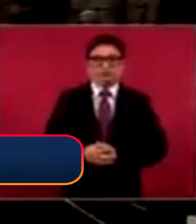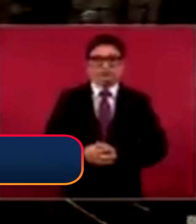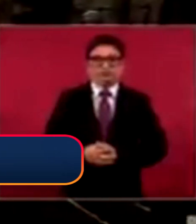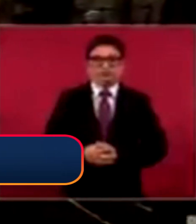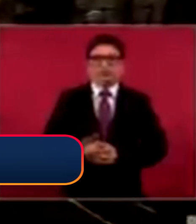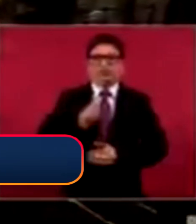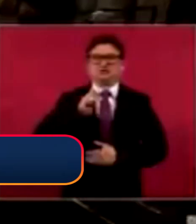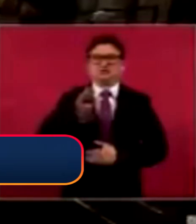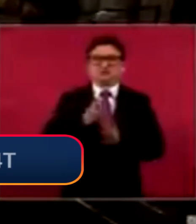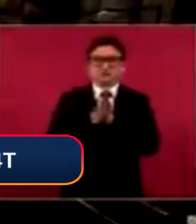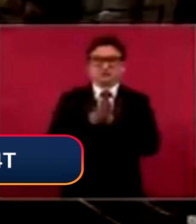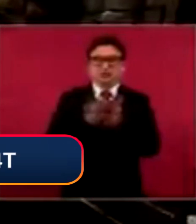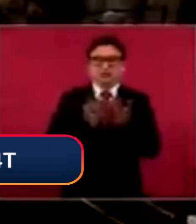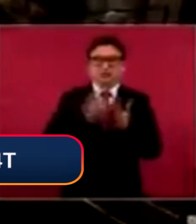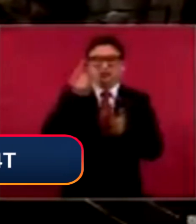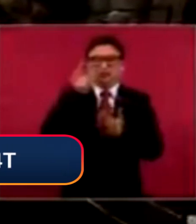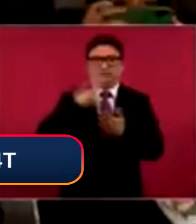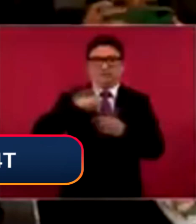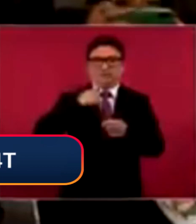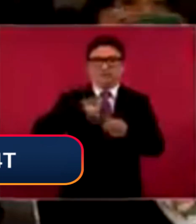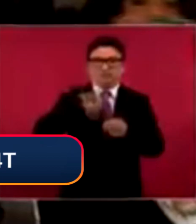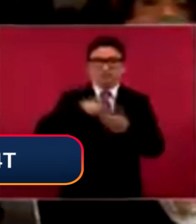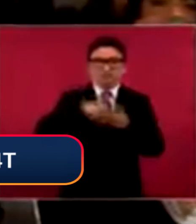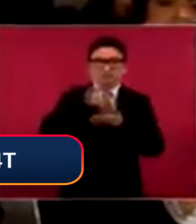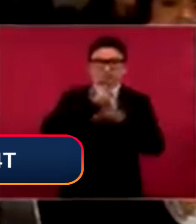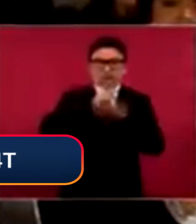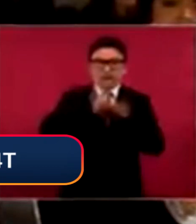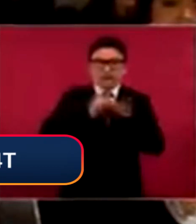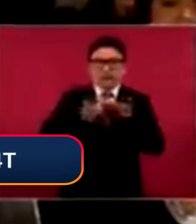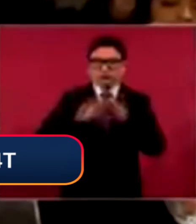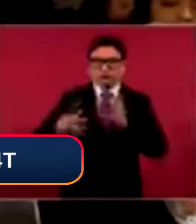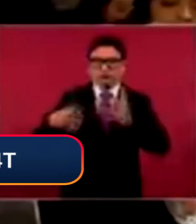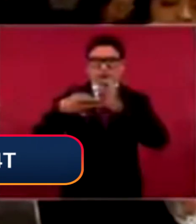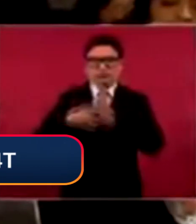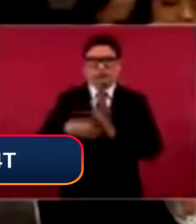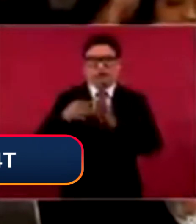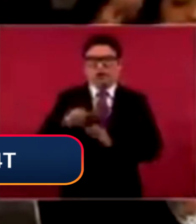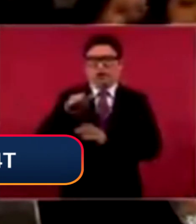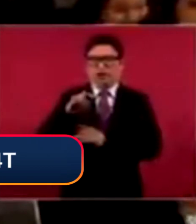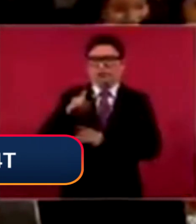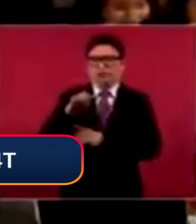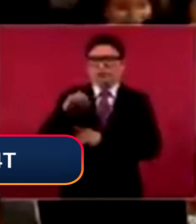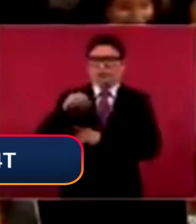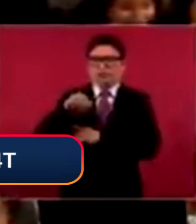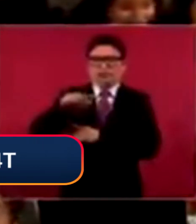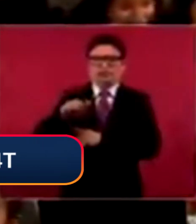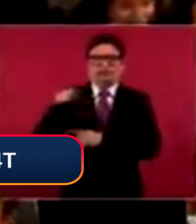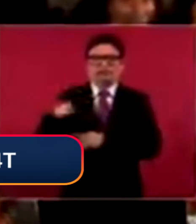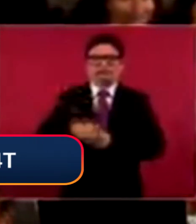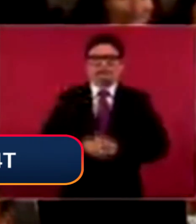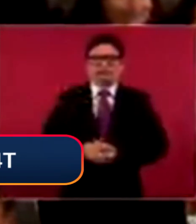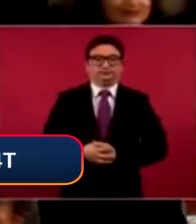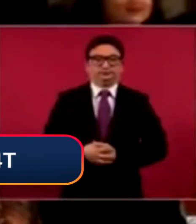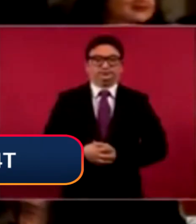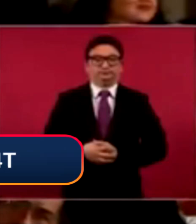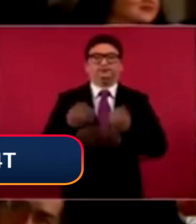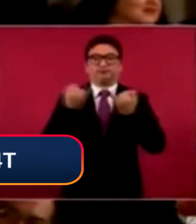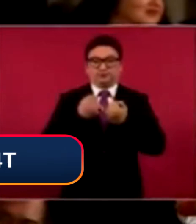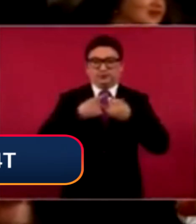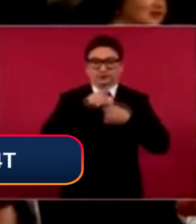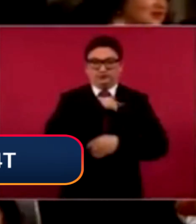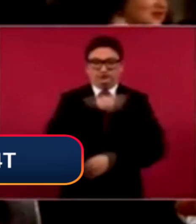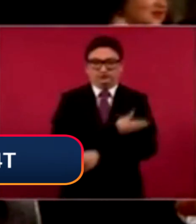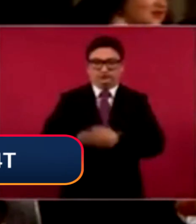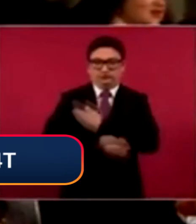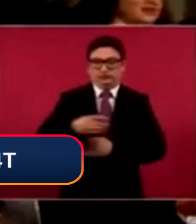Se trata de un libro para colorear que tenemos con una alianza con Amblomanía. Se trata de una camiseta